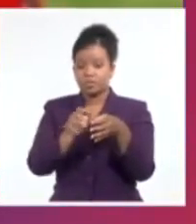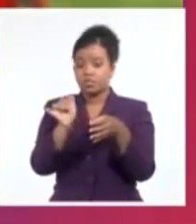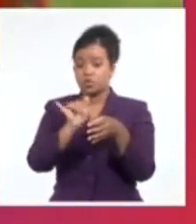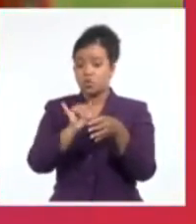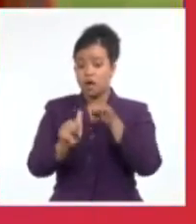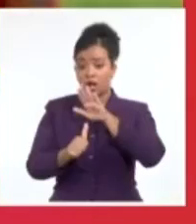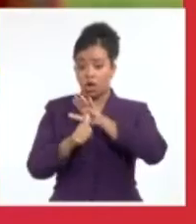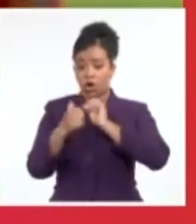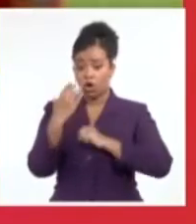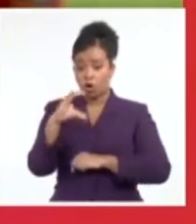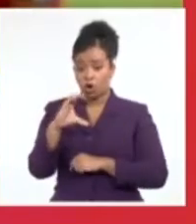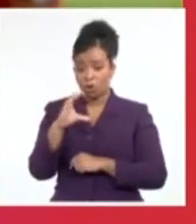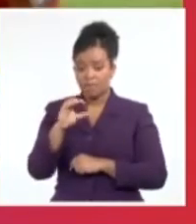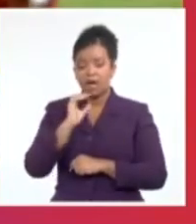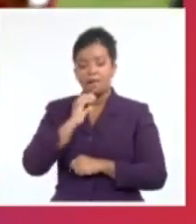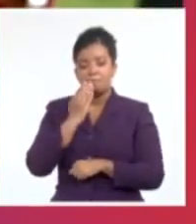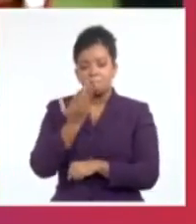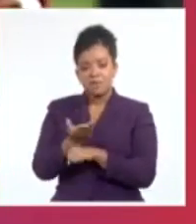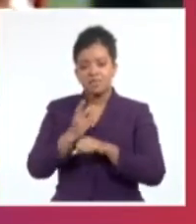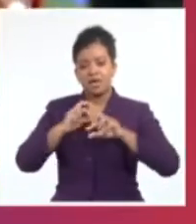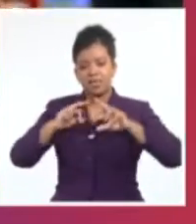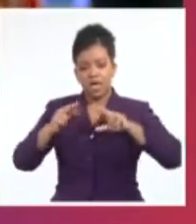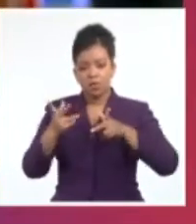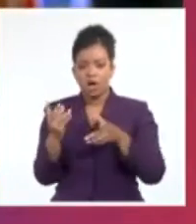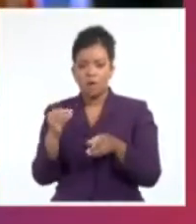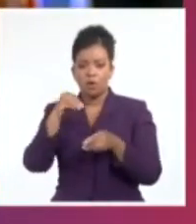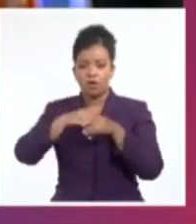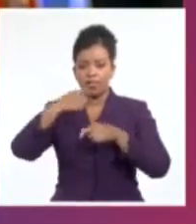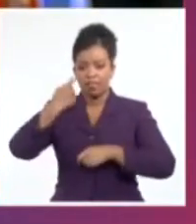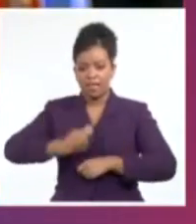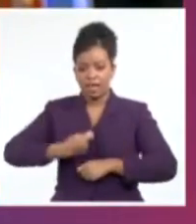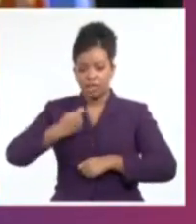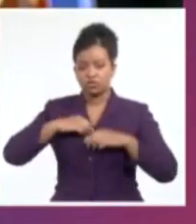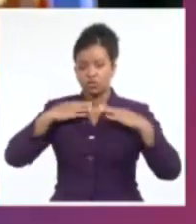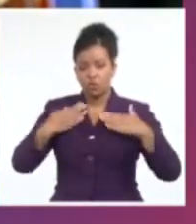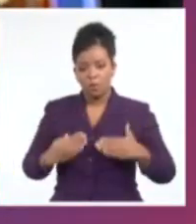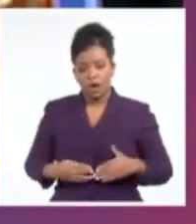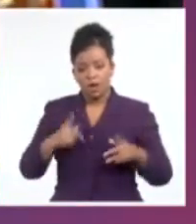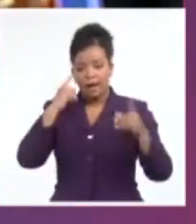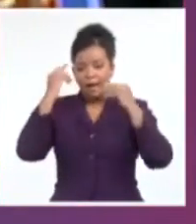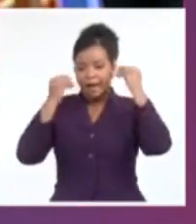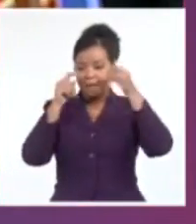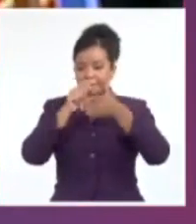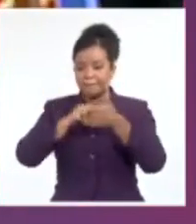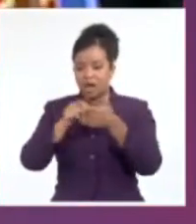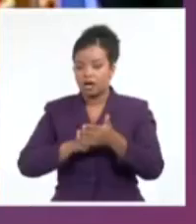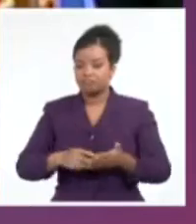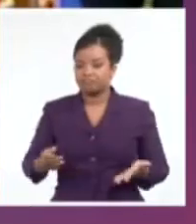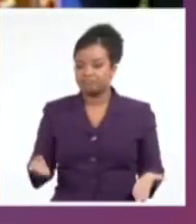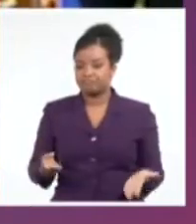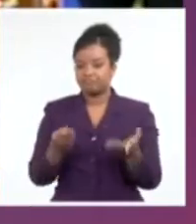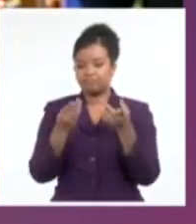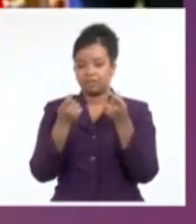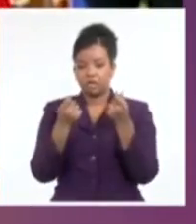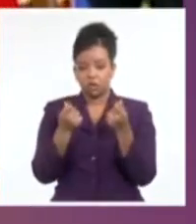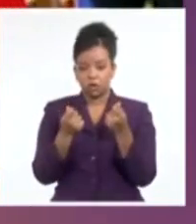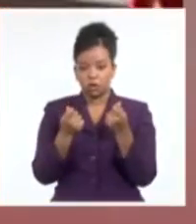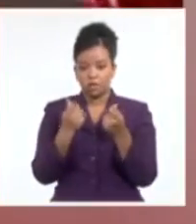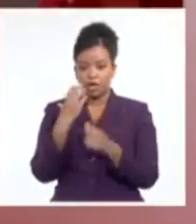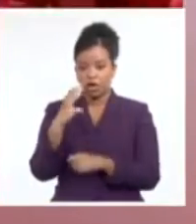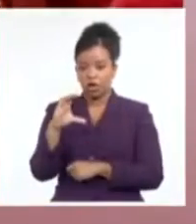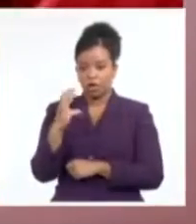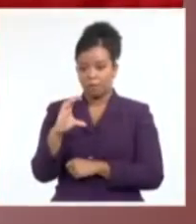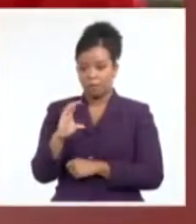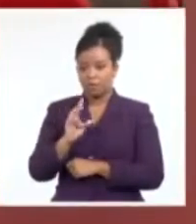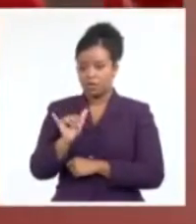a su par reingresar al sistema interamericano de derechos humanos y analizar estrategias para impulsar la economía en la región.